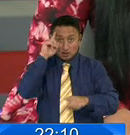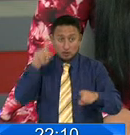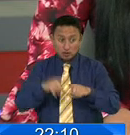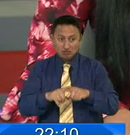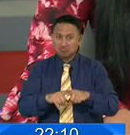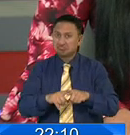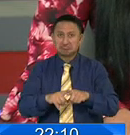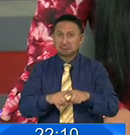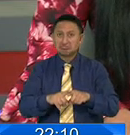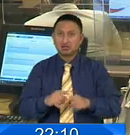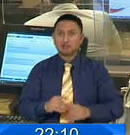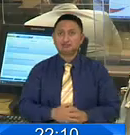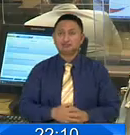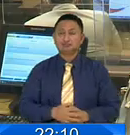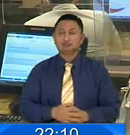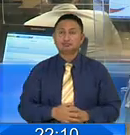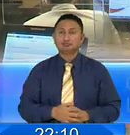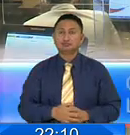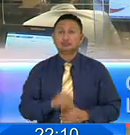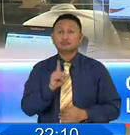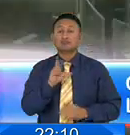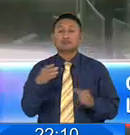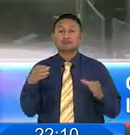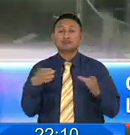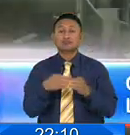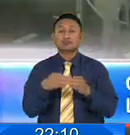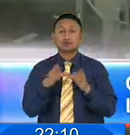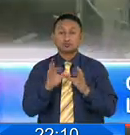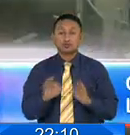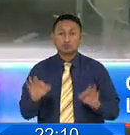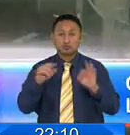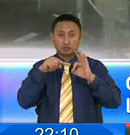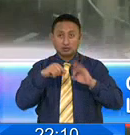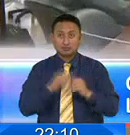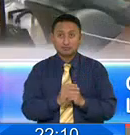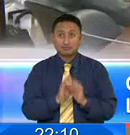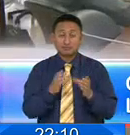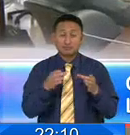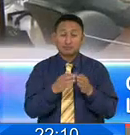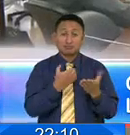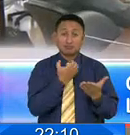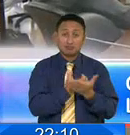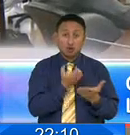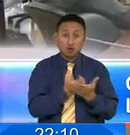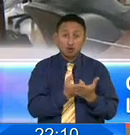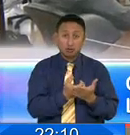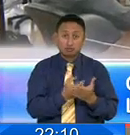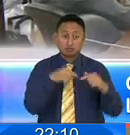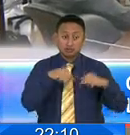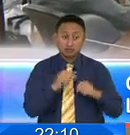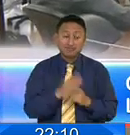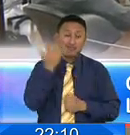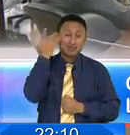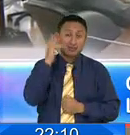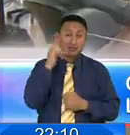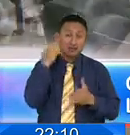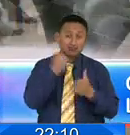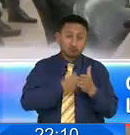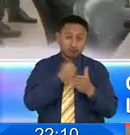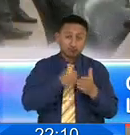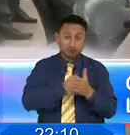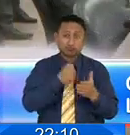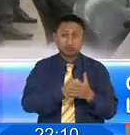acuerdos. Una de las comisiones claves de la Asamblea Nacional es la Comisión de lo Económico, que tras varios días de pugna,